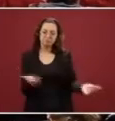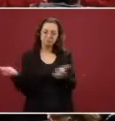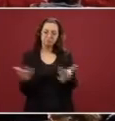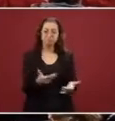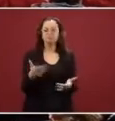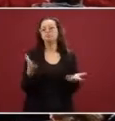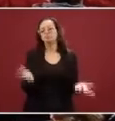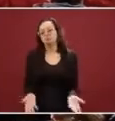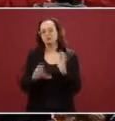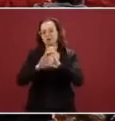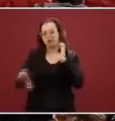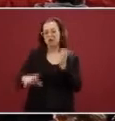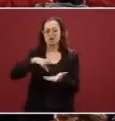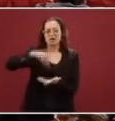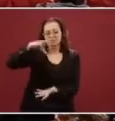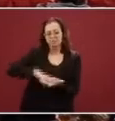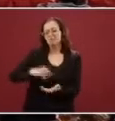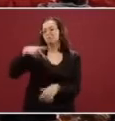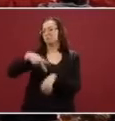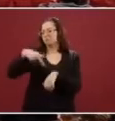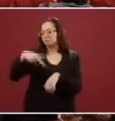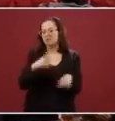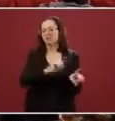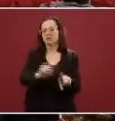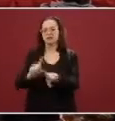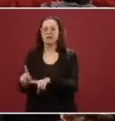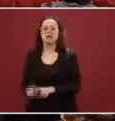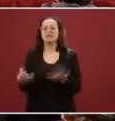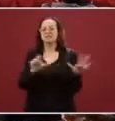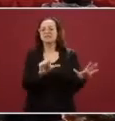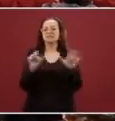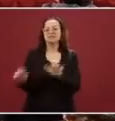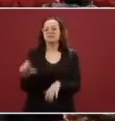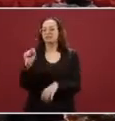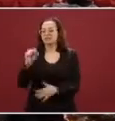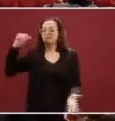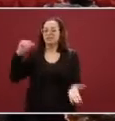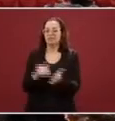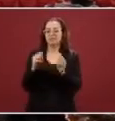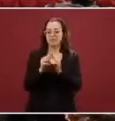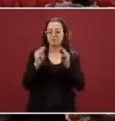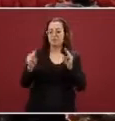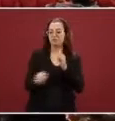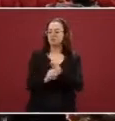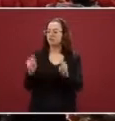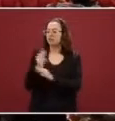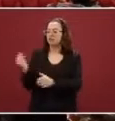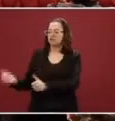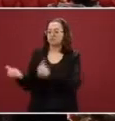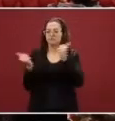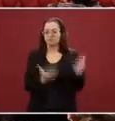Materiales pétreos, que son arena, grava, base hidráulica, llevamos más de 660,000 metros cúbicos. Hemos trasladado a